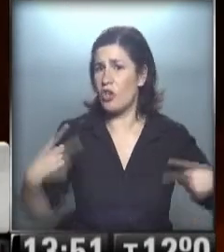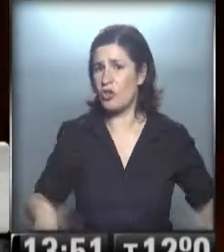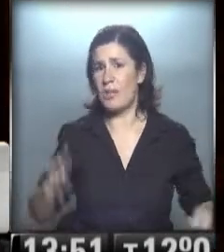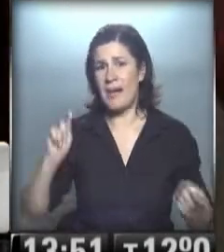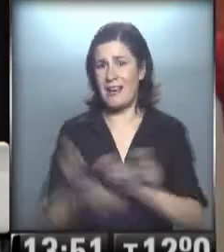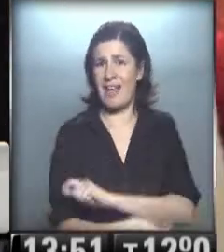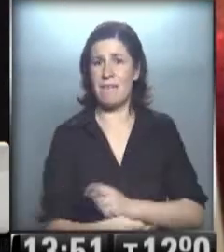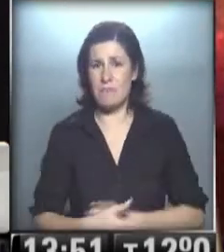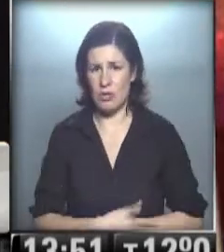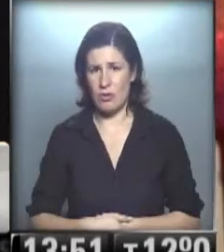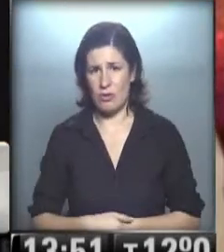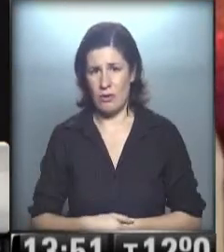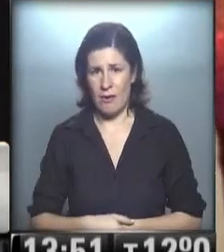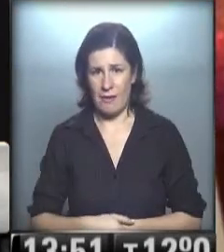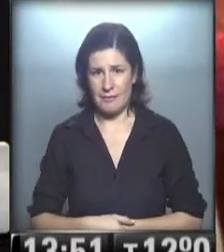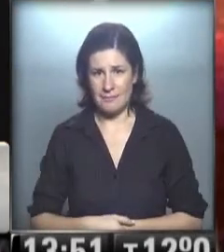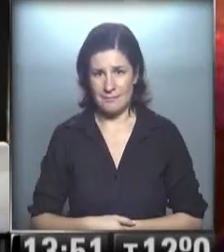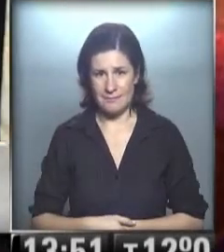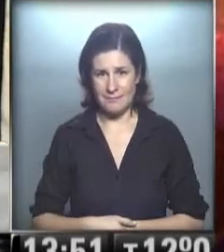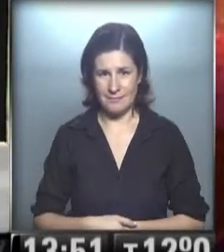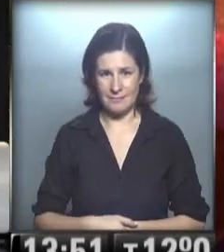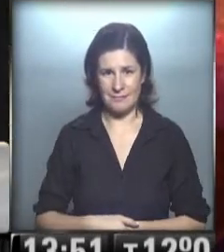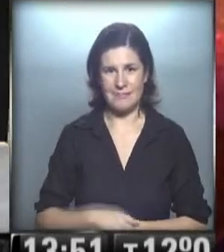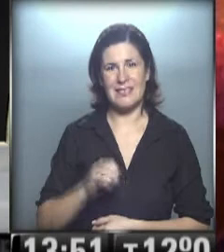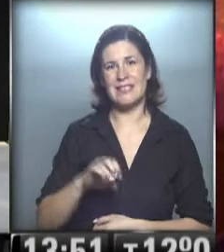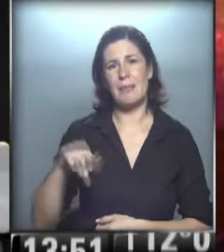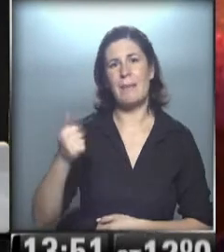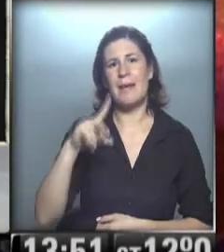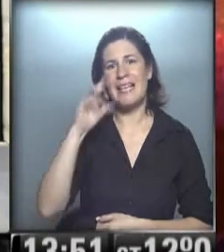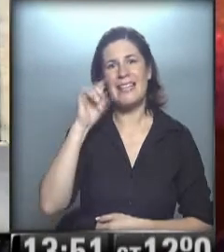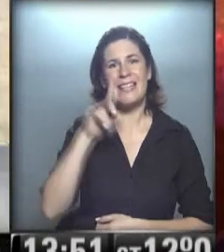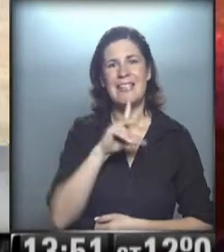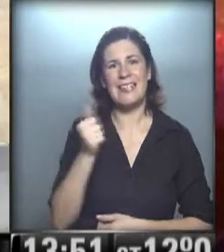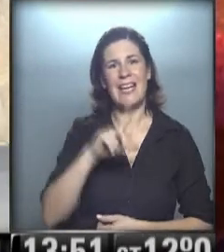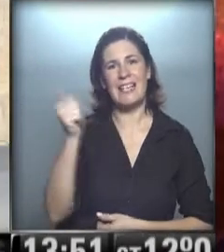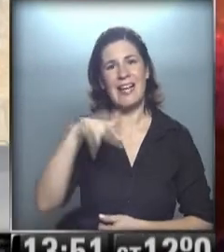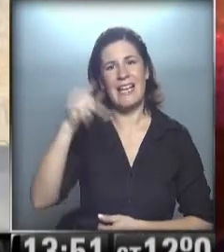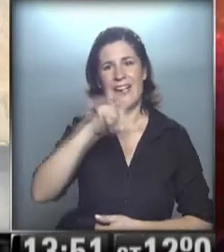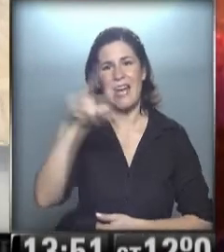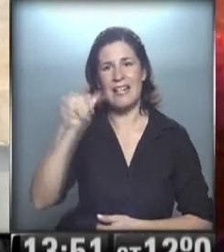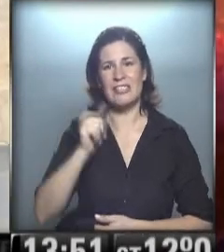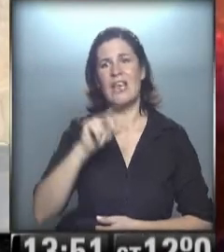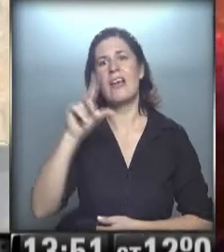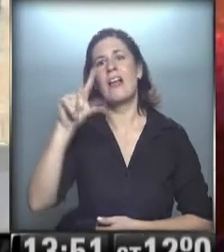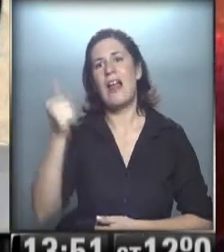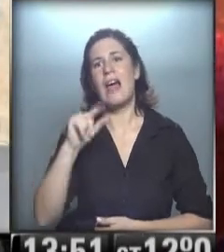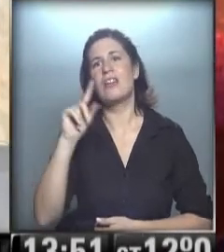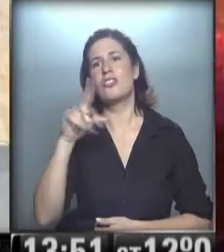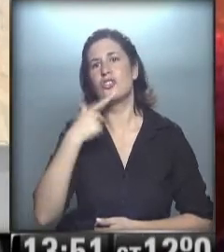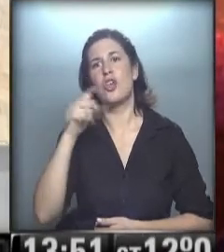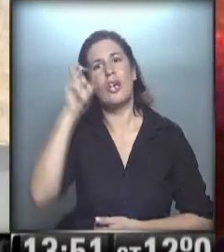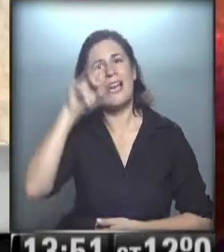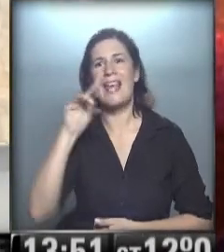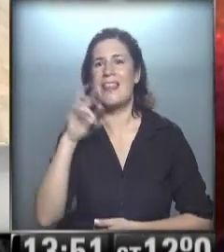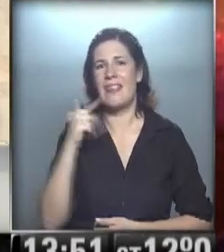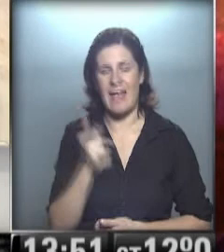dolor. Es una maldita canalla la soledad, así que acá nos encargamos de encontrar milagros para revertir esa maldita